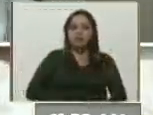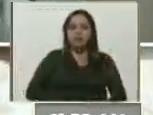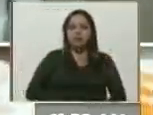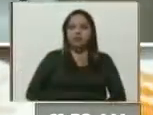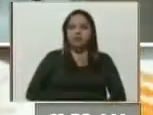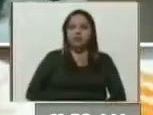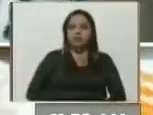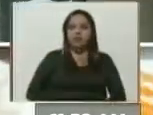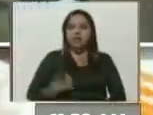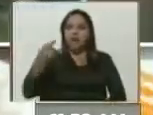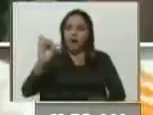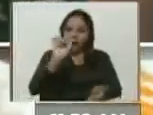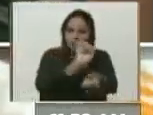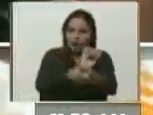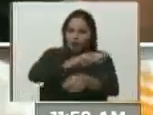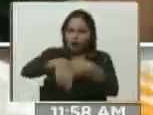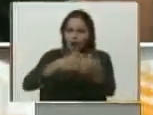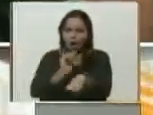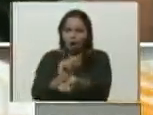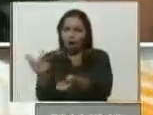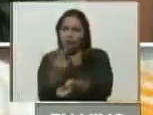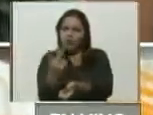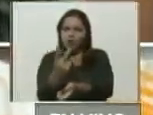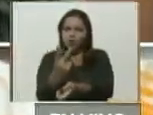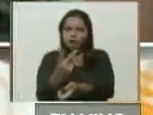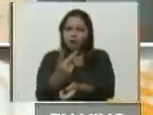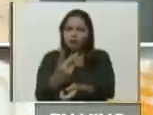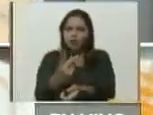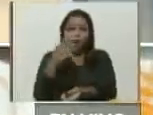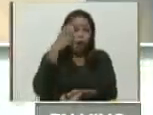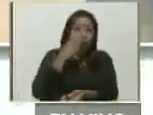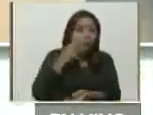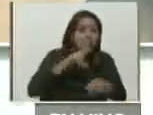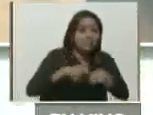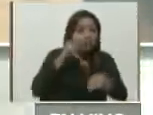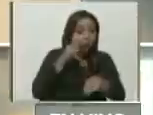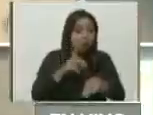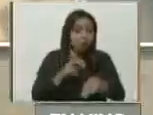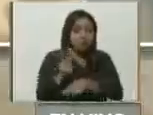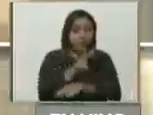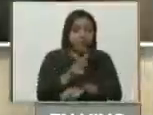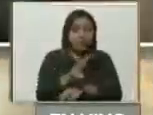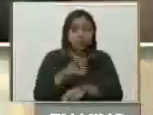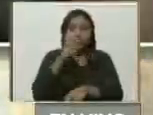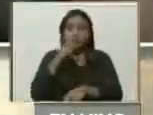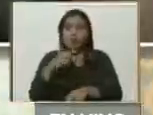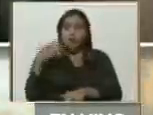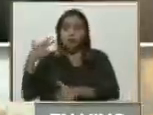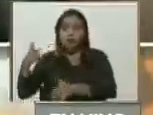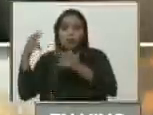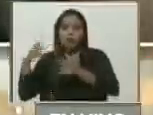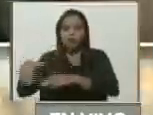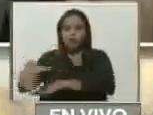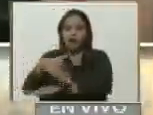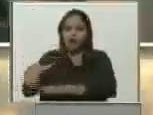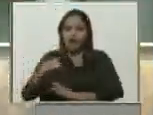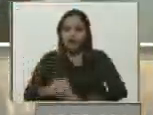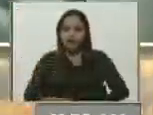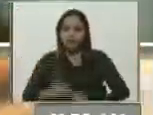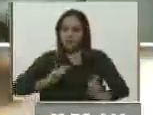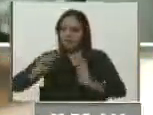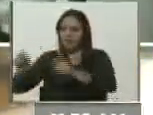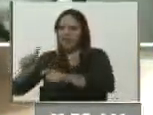Aparecen atados de manos los dos menores de edad venezolanos para que no aparezcan muertos en la vía, como